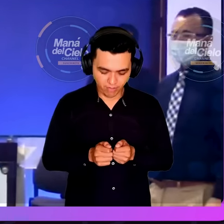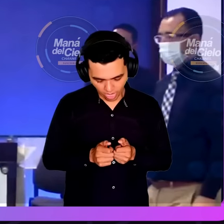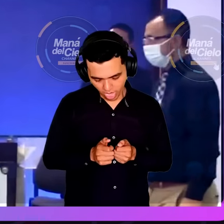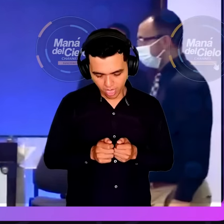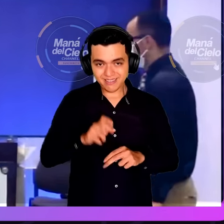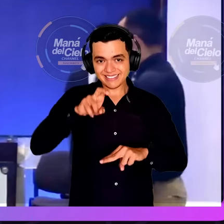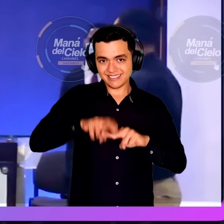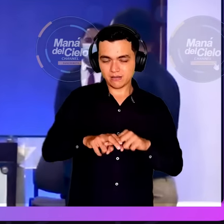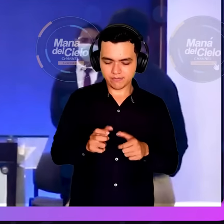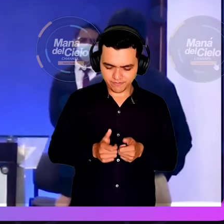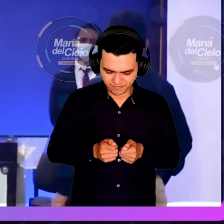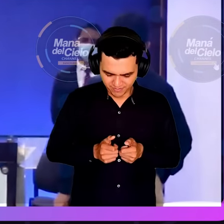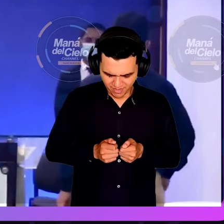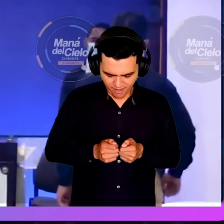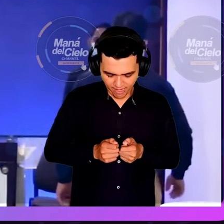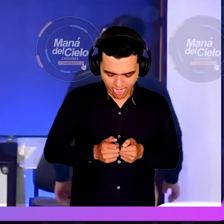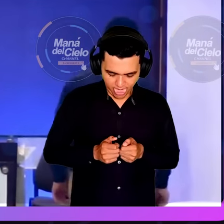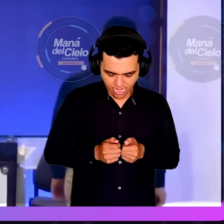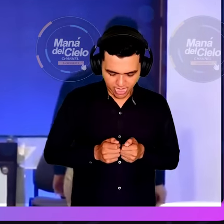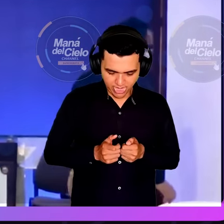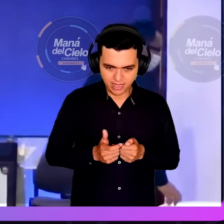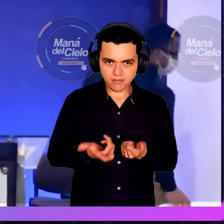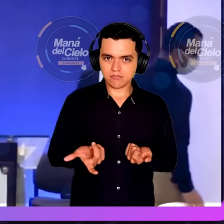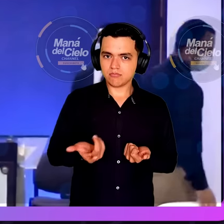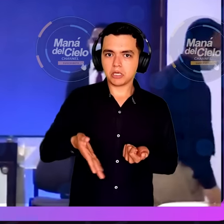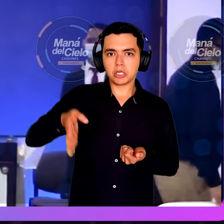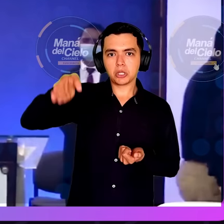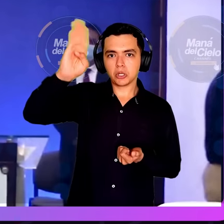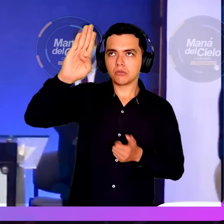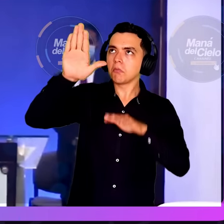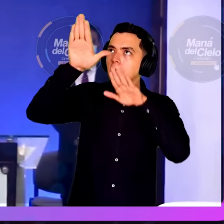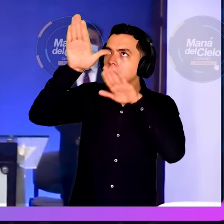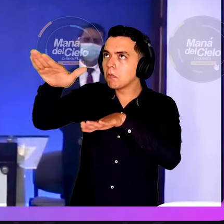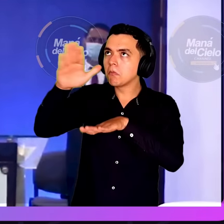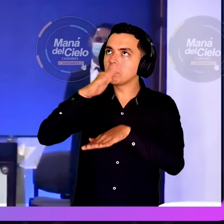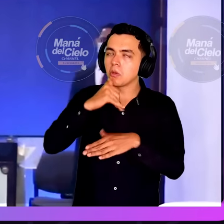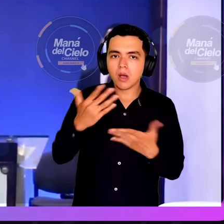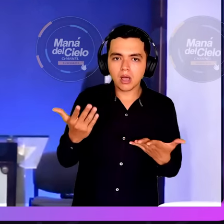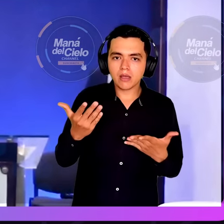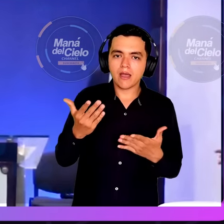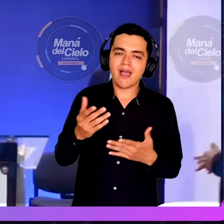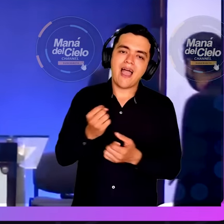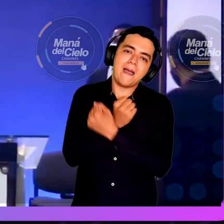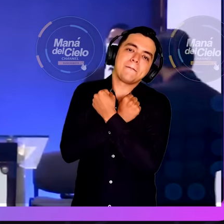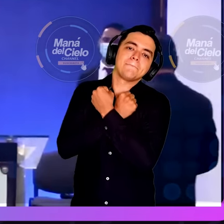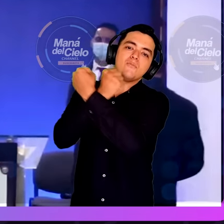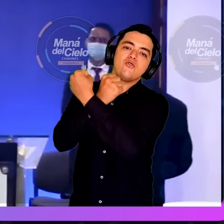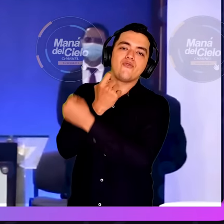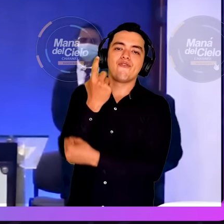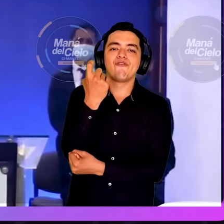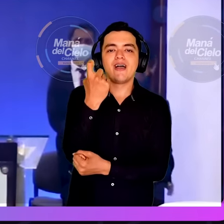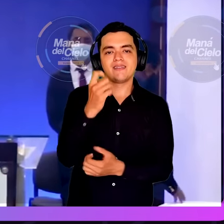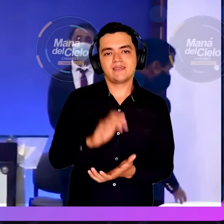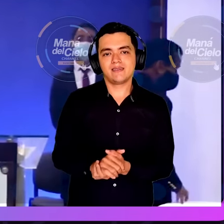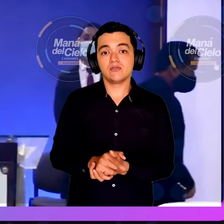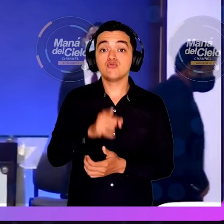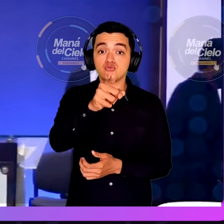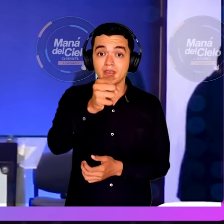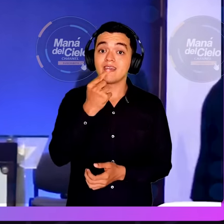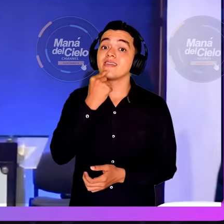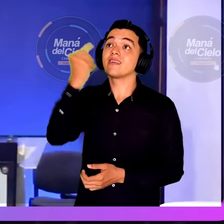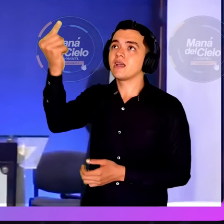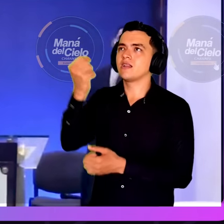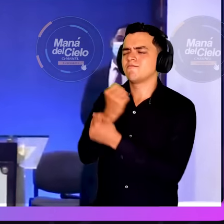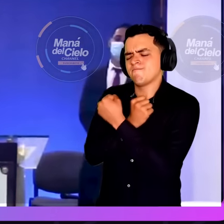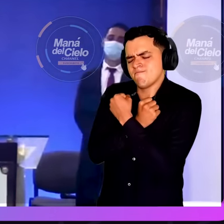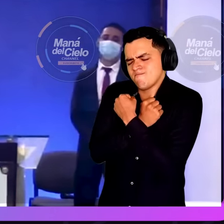plata. Has comenzado más a amar a tus hijos. Has comenzado a amar. No, enamórate de Dios en esta mañana. Y enamorarse de Dios es que Él